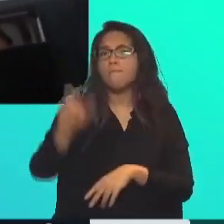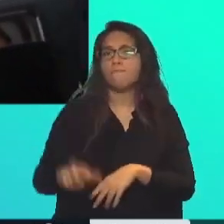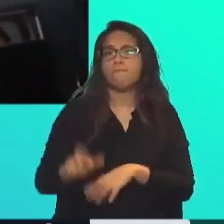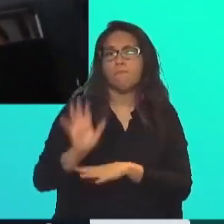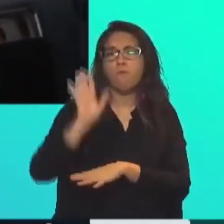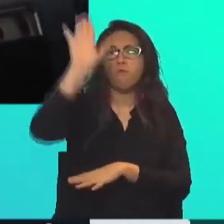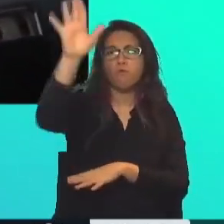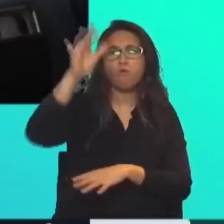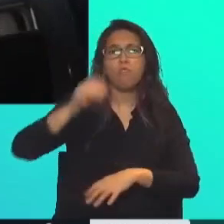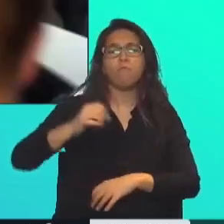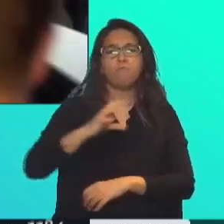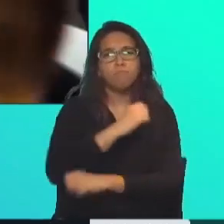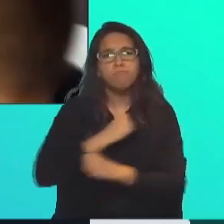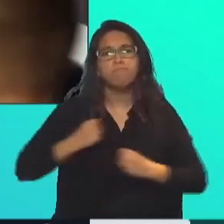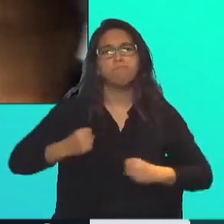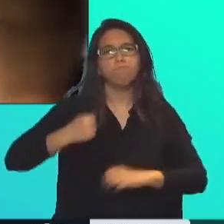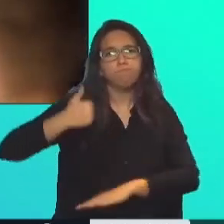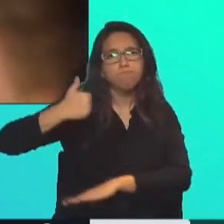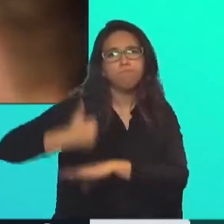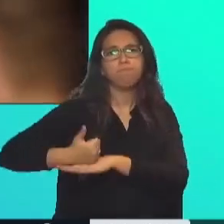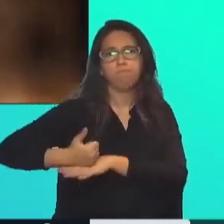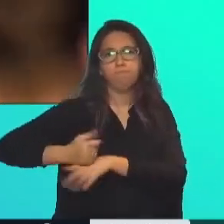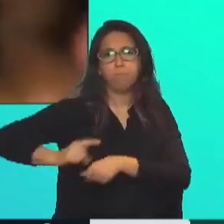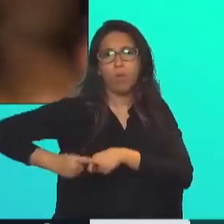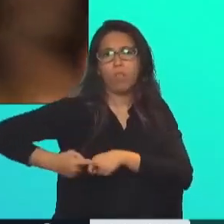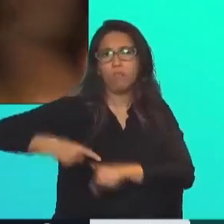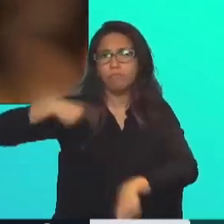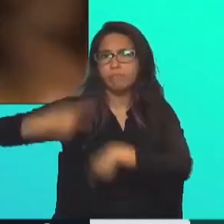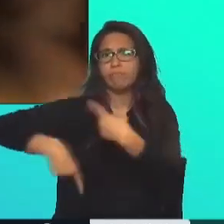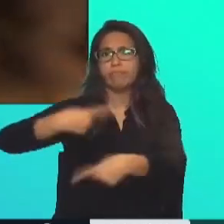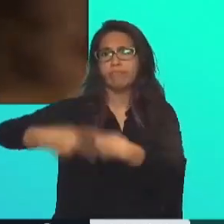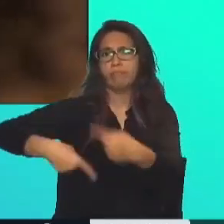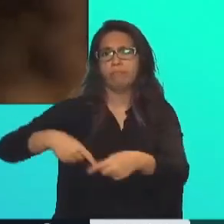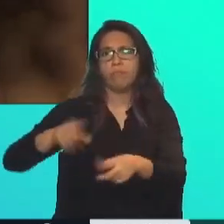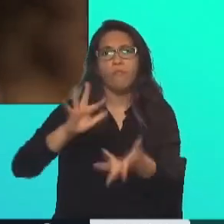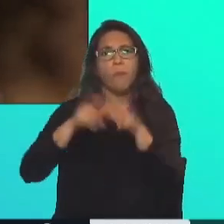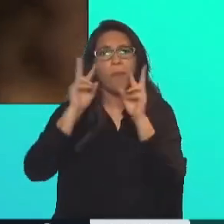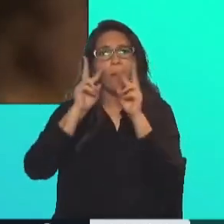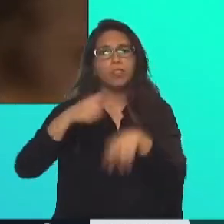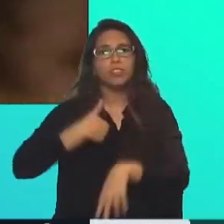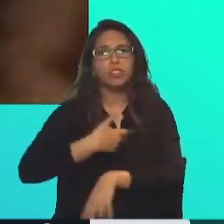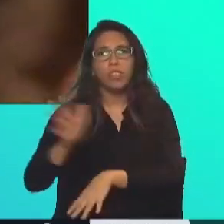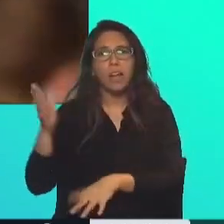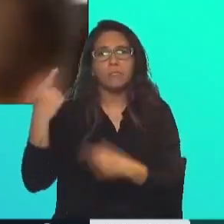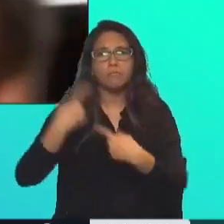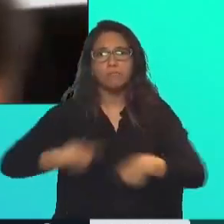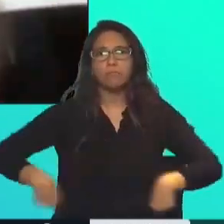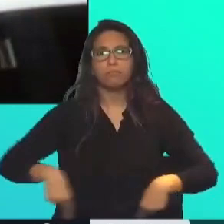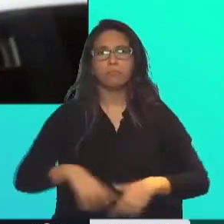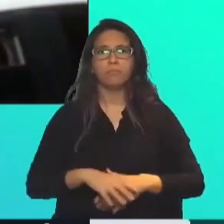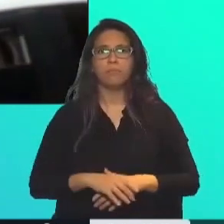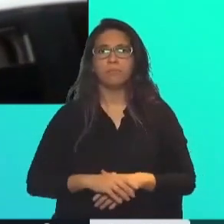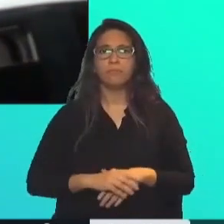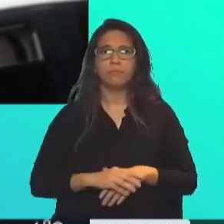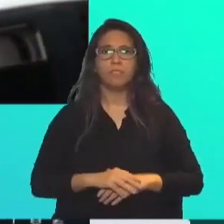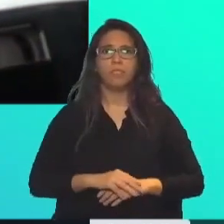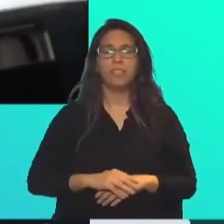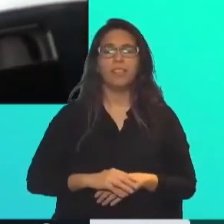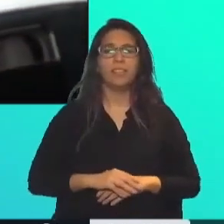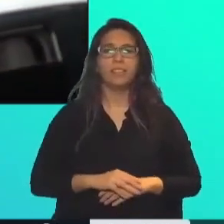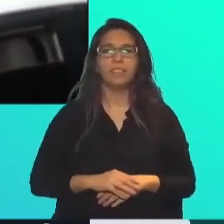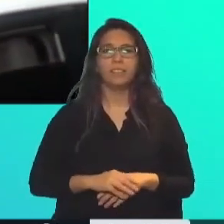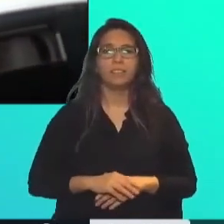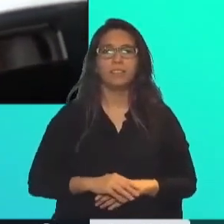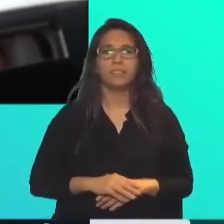futuro de su accionar político y de su mirada social. Y estamos seguros que así va a